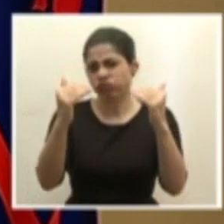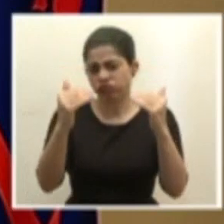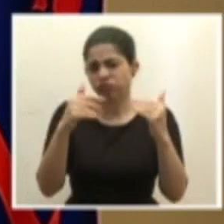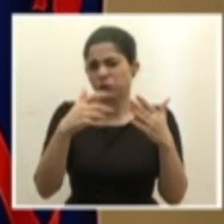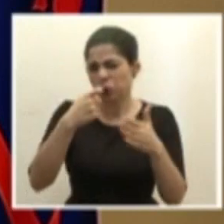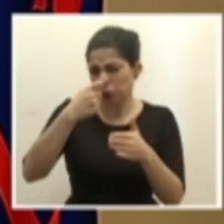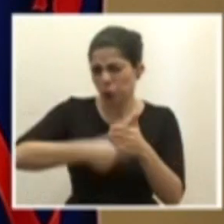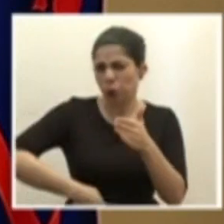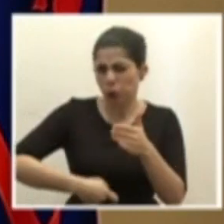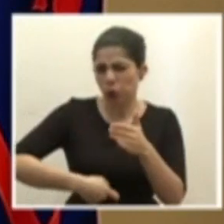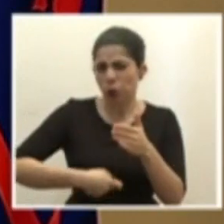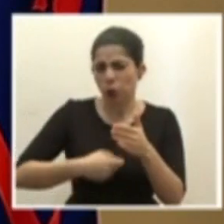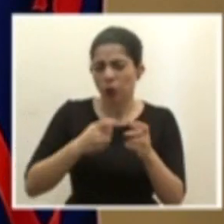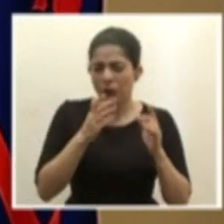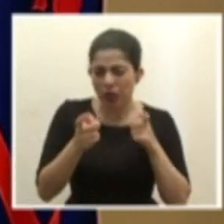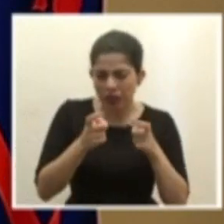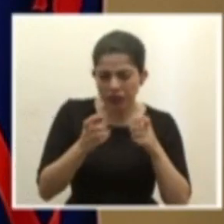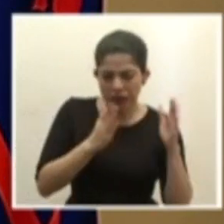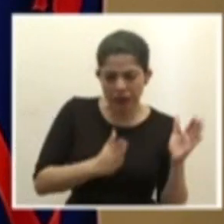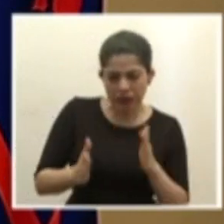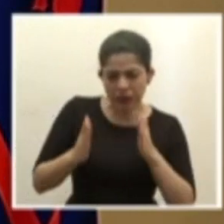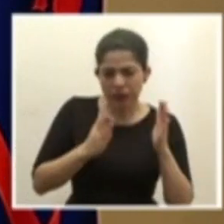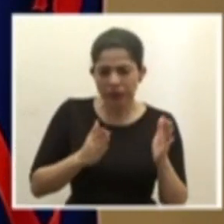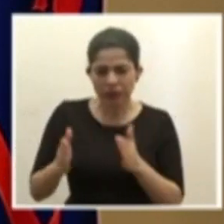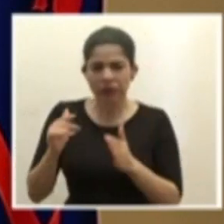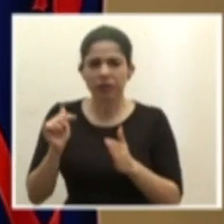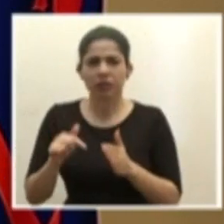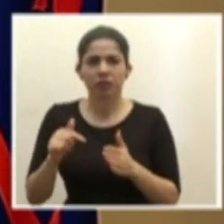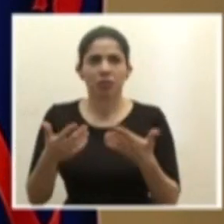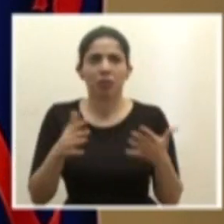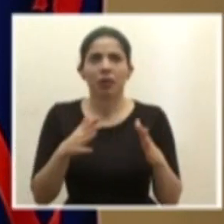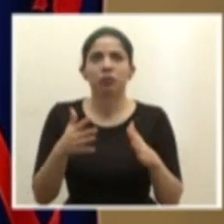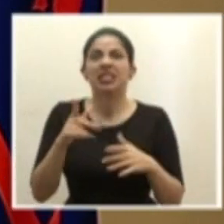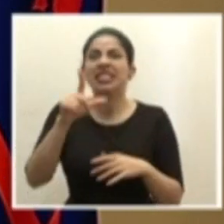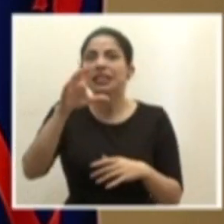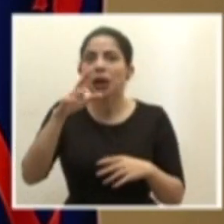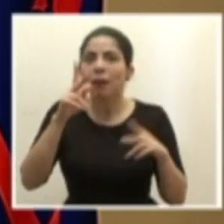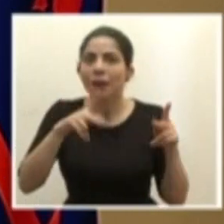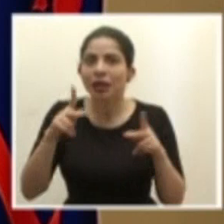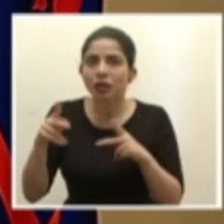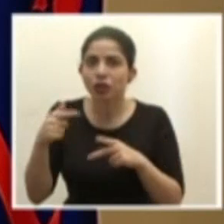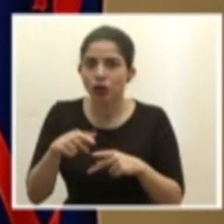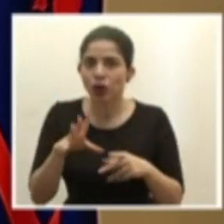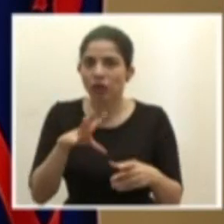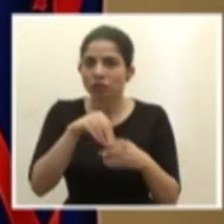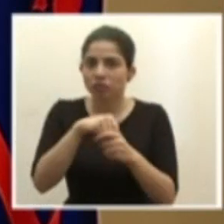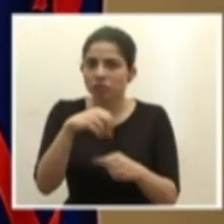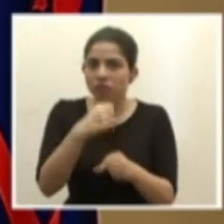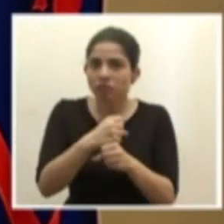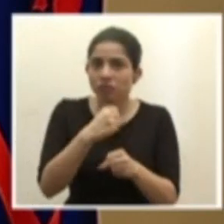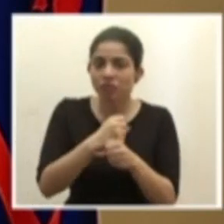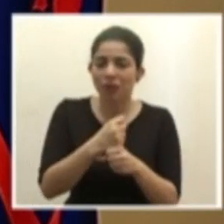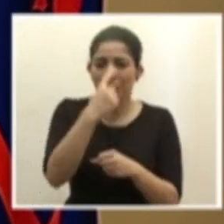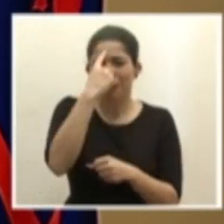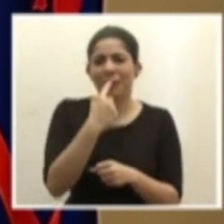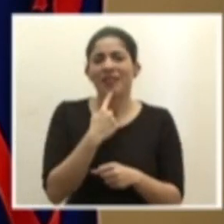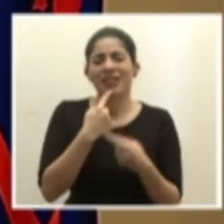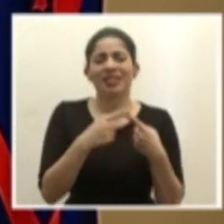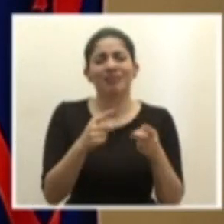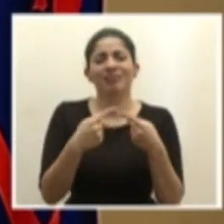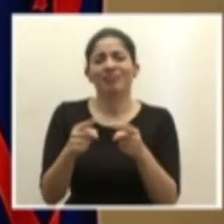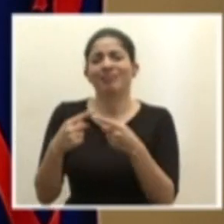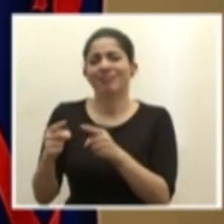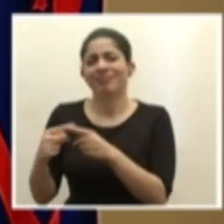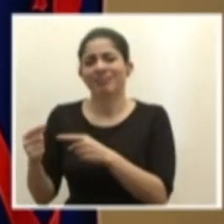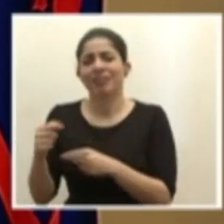muy intensos desde el punto de vista logístico. Estamos hablando de más o menos 100 personas que se involucran de todos los perfiles.